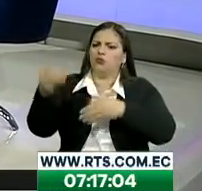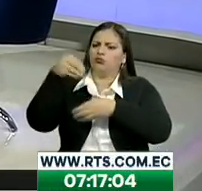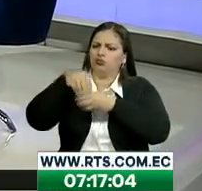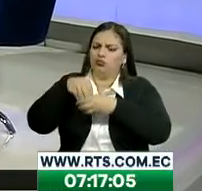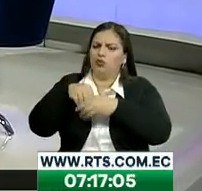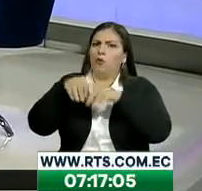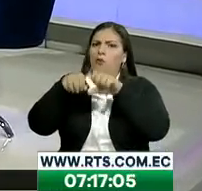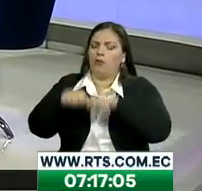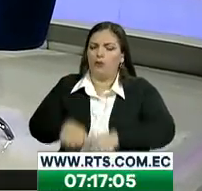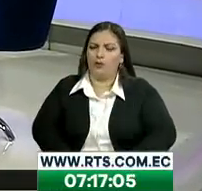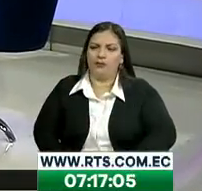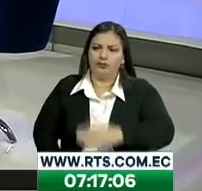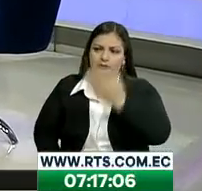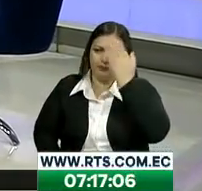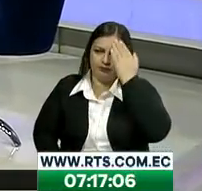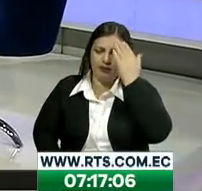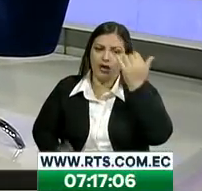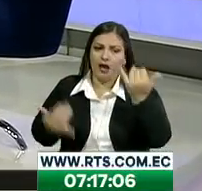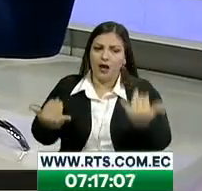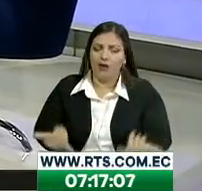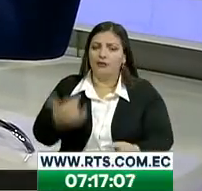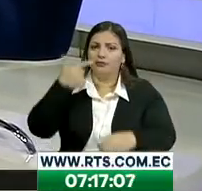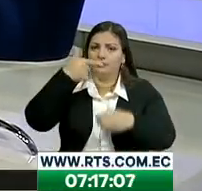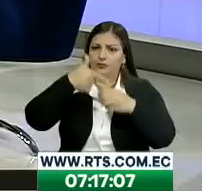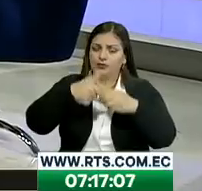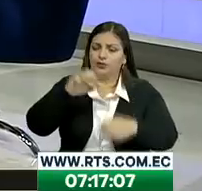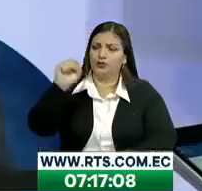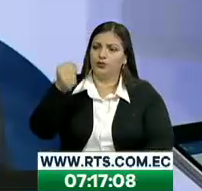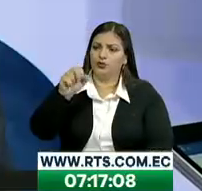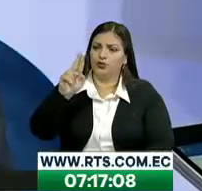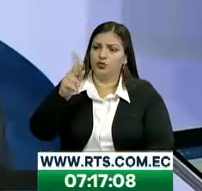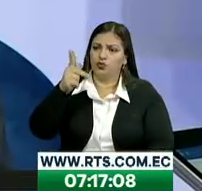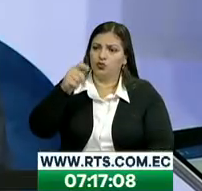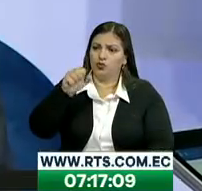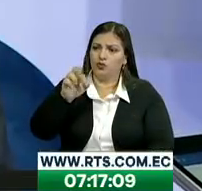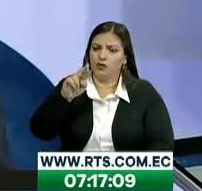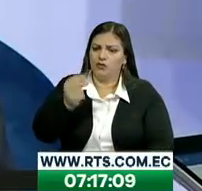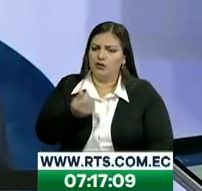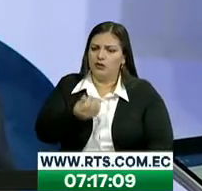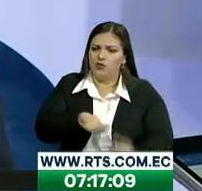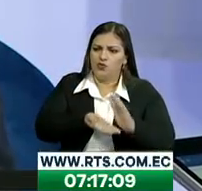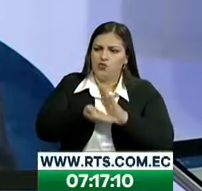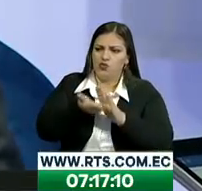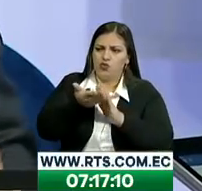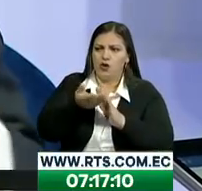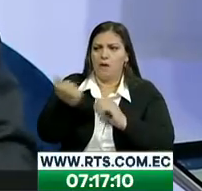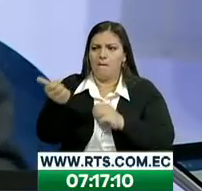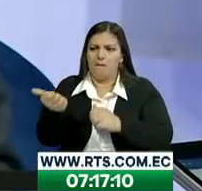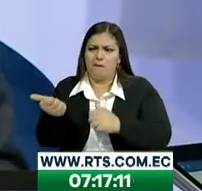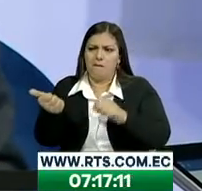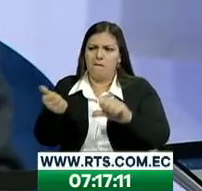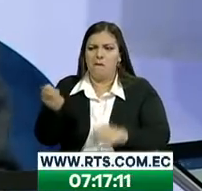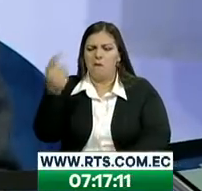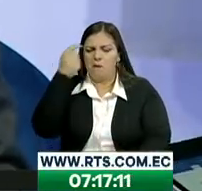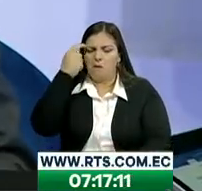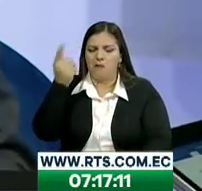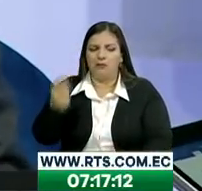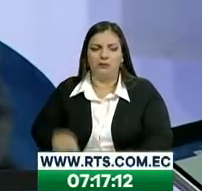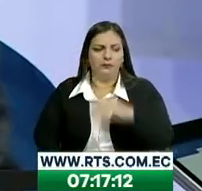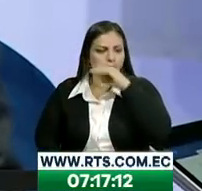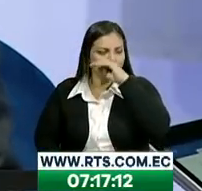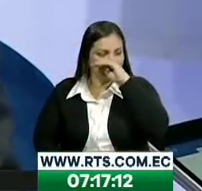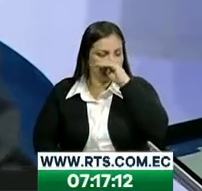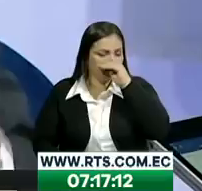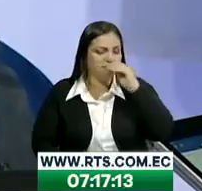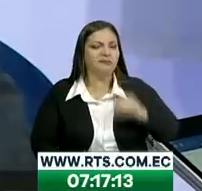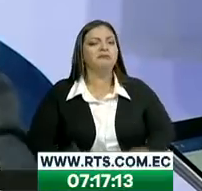esta era una medida necesaria. Usted, como representante del sector industrial, ¿qué opina? Nosotros siempre hemos dicho que los subsidios deben